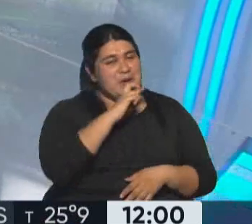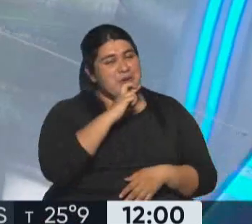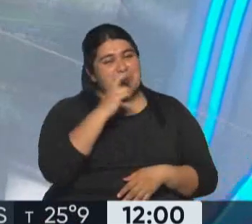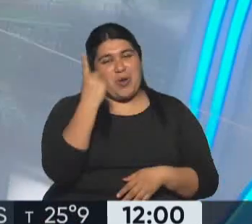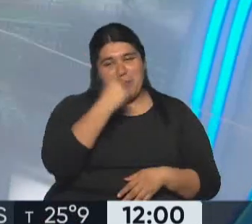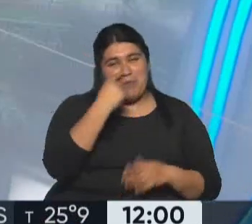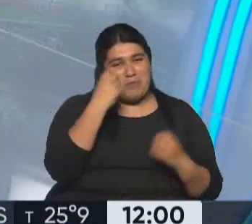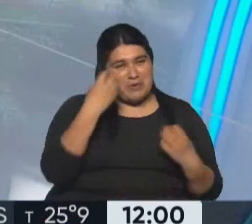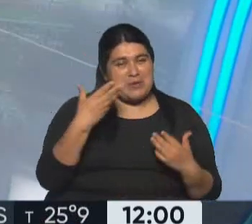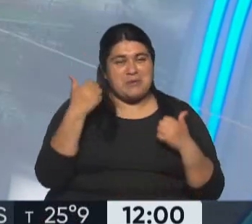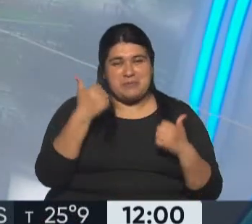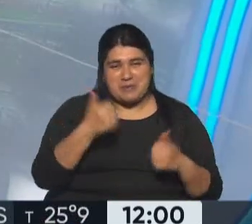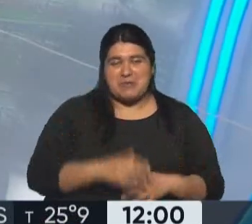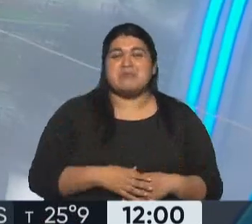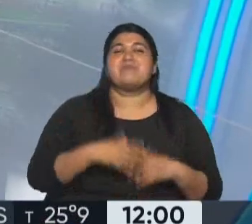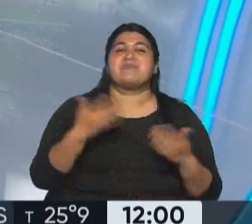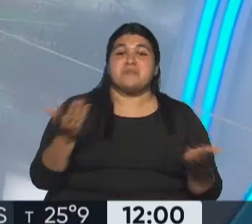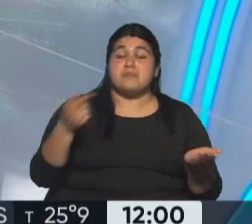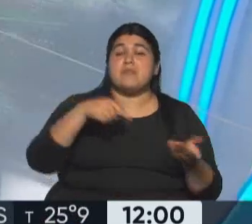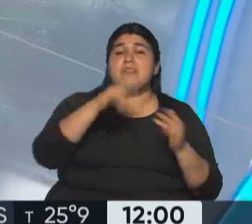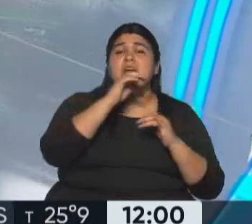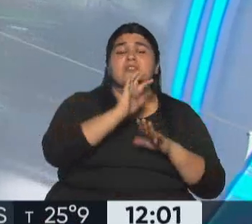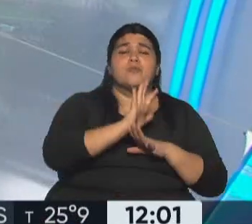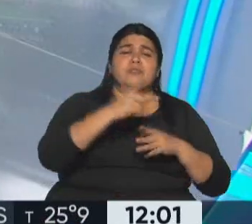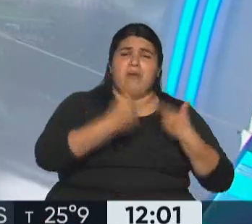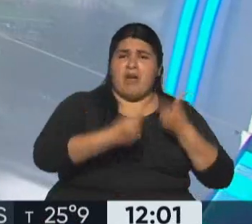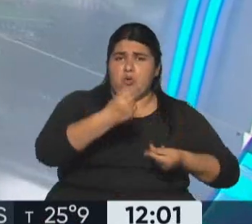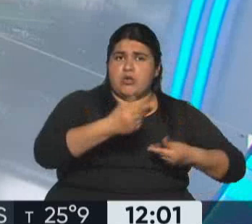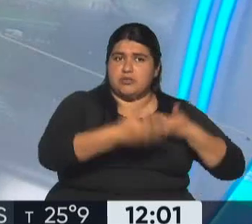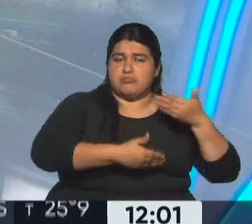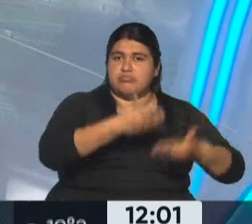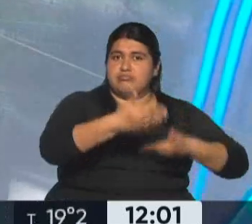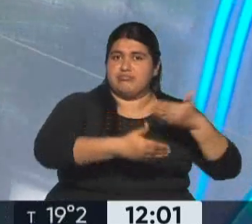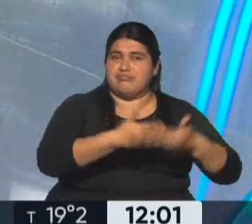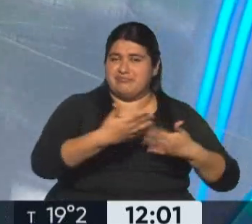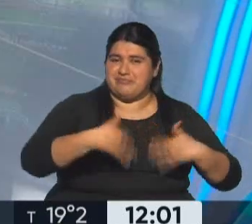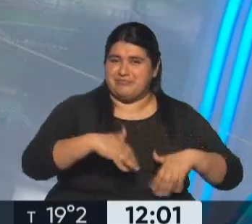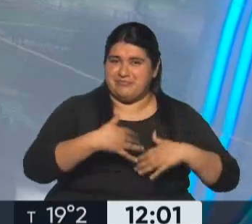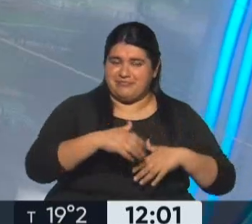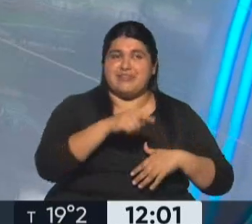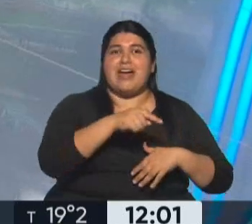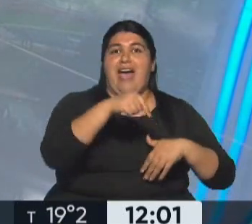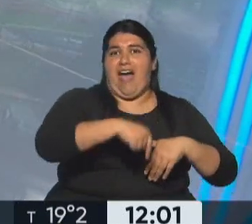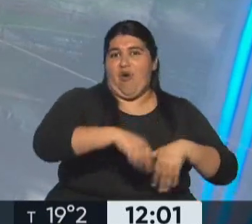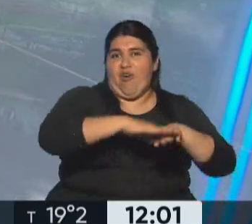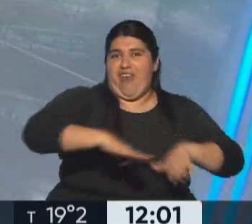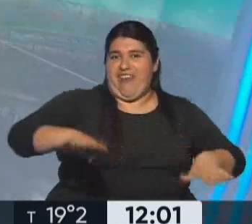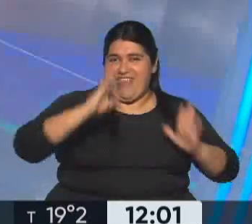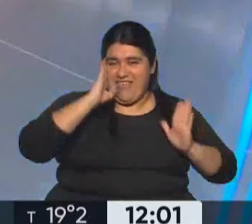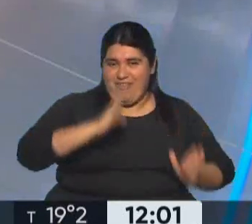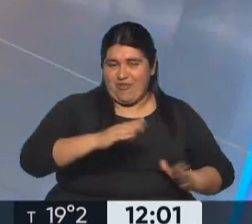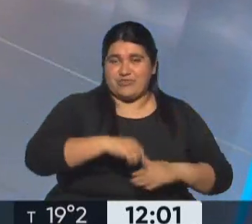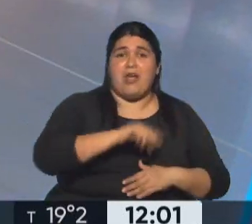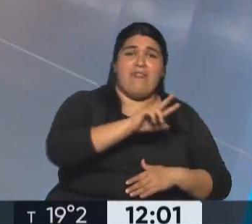con toda la información y con la información vinculada con la campaña de vacunación que avanza, como decíamos en los títulos, ahora con los menores. Exactamente, entre